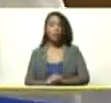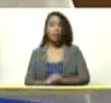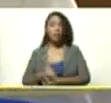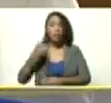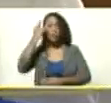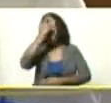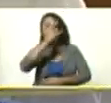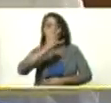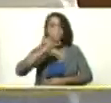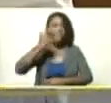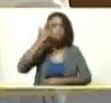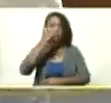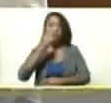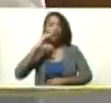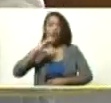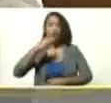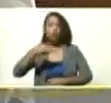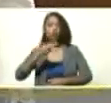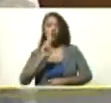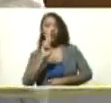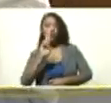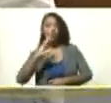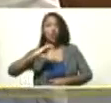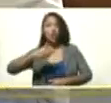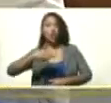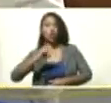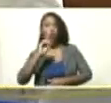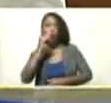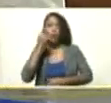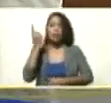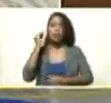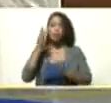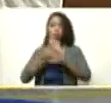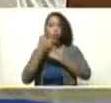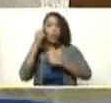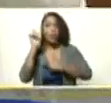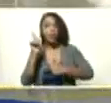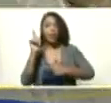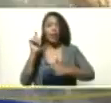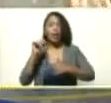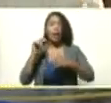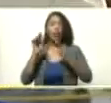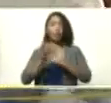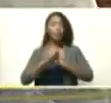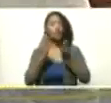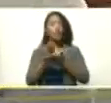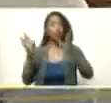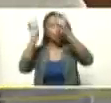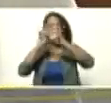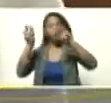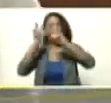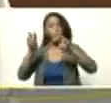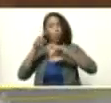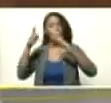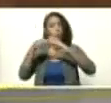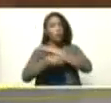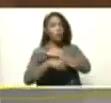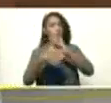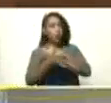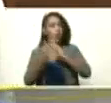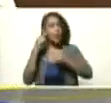africanidad, Jesús Chucho García nos orienta junto con Reinaldo Bolívar y Casimira Monasterios en un mundo de investigaciones que partieron,